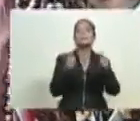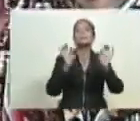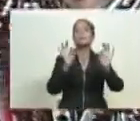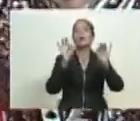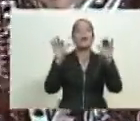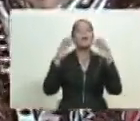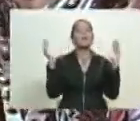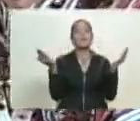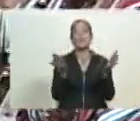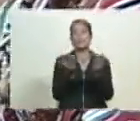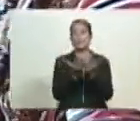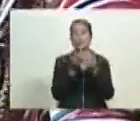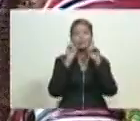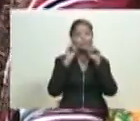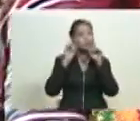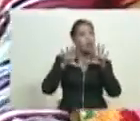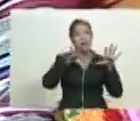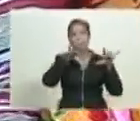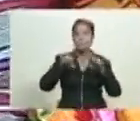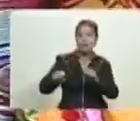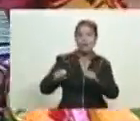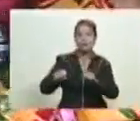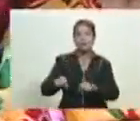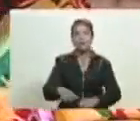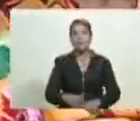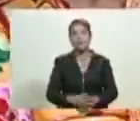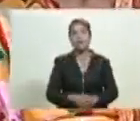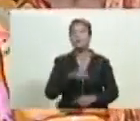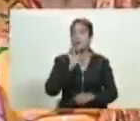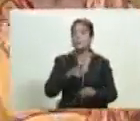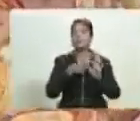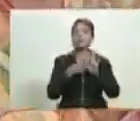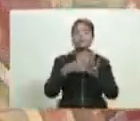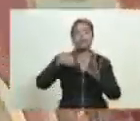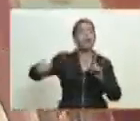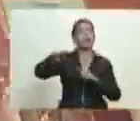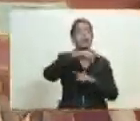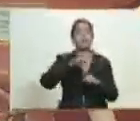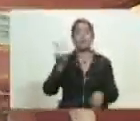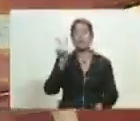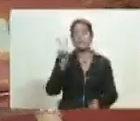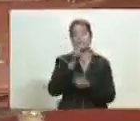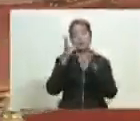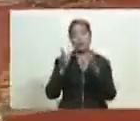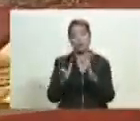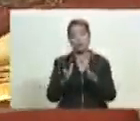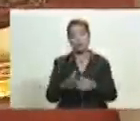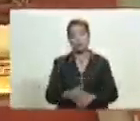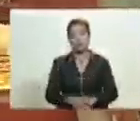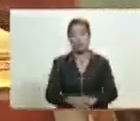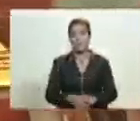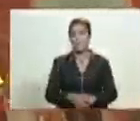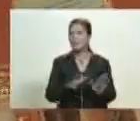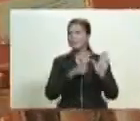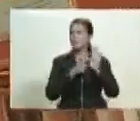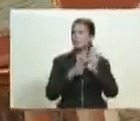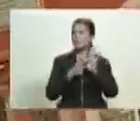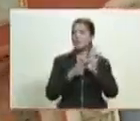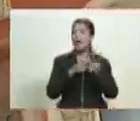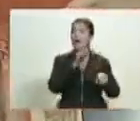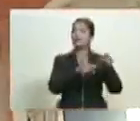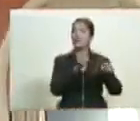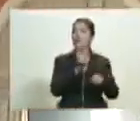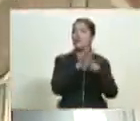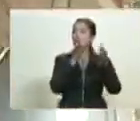mundo entero, le dio una lección al imperialismo y le dio una lección a la burguesía venezolana. Y le dio una lección también a aquellos